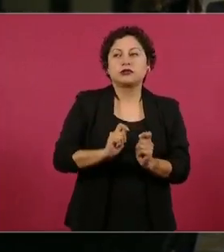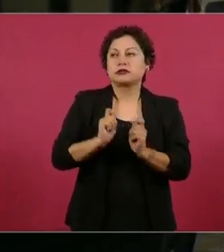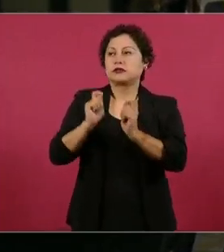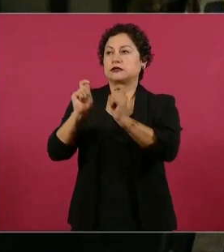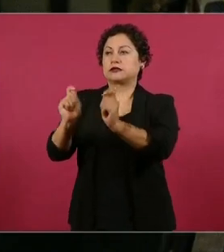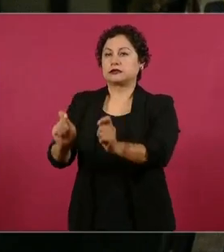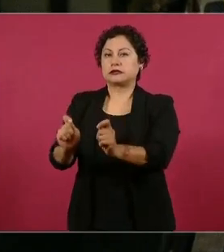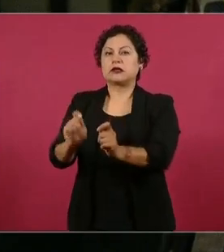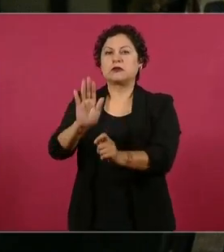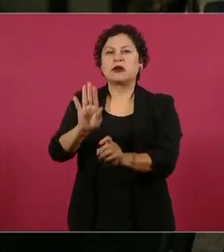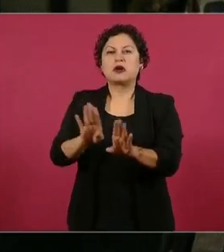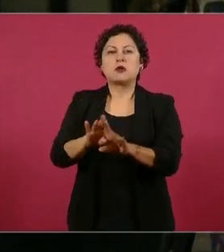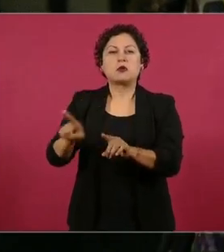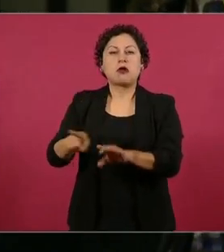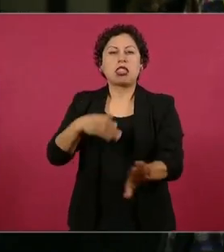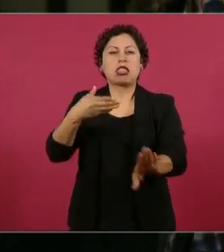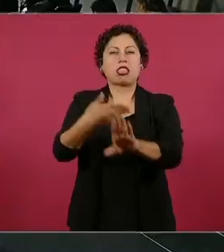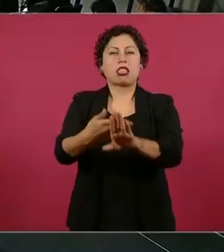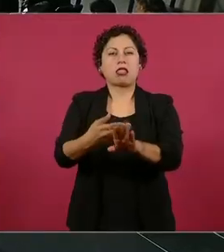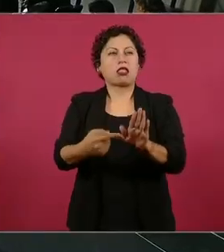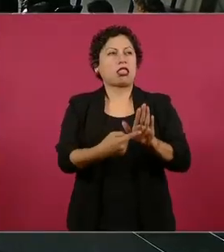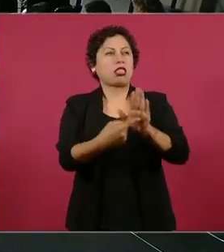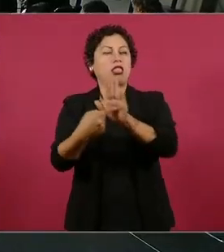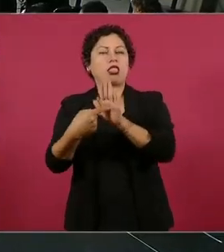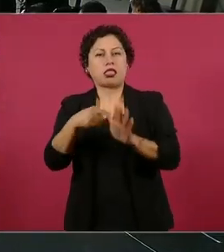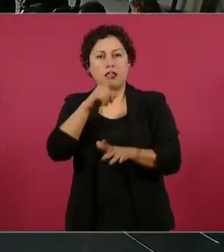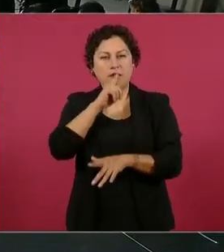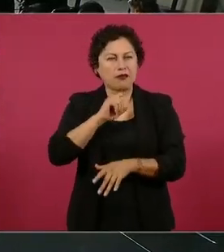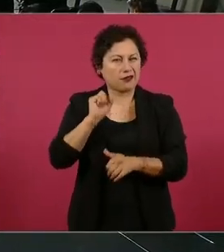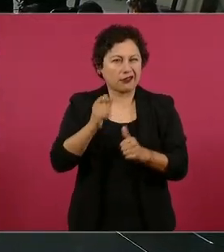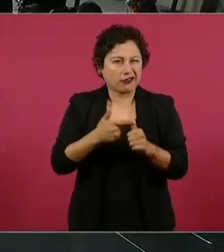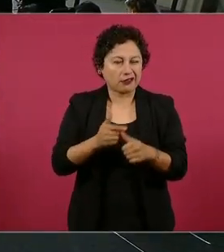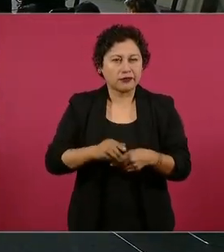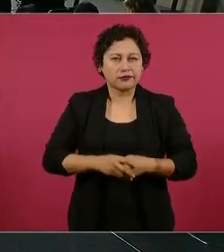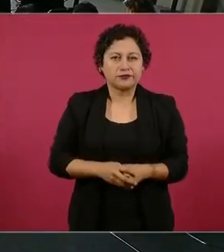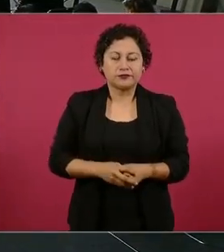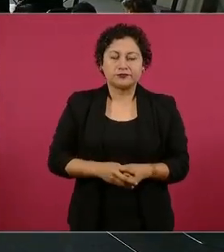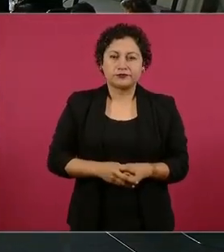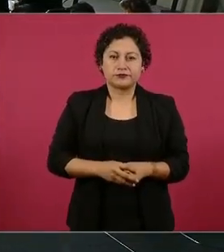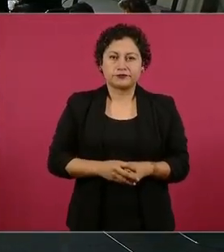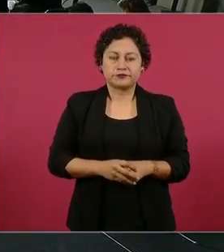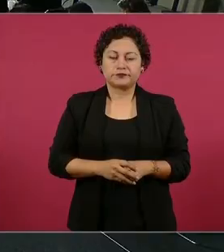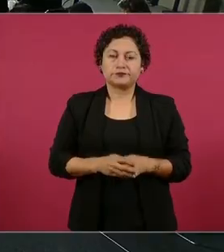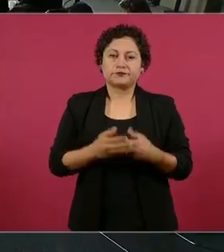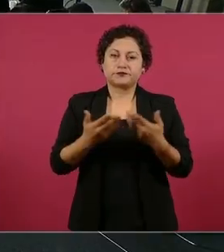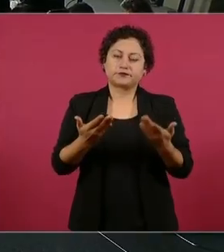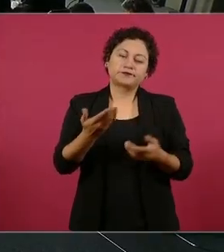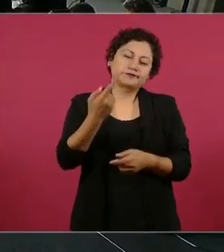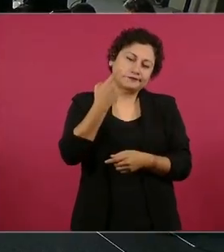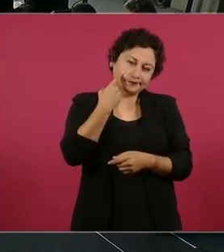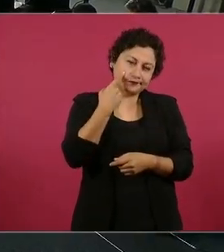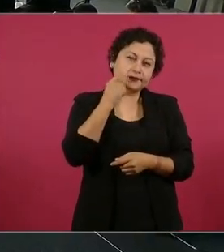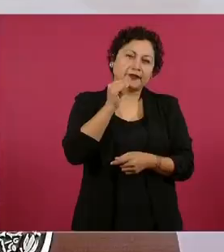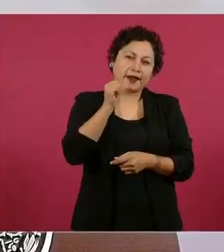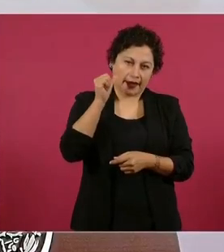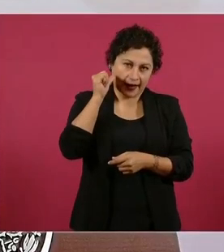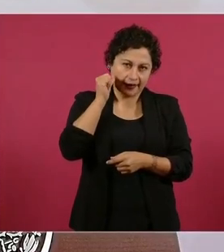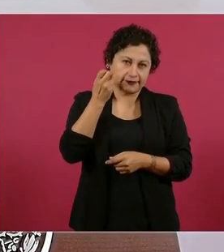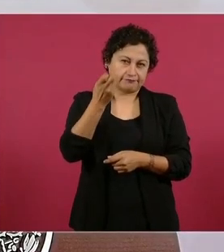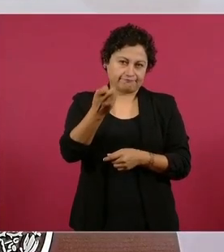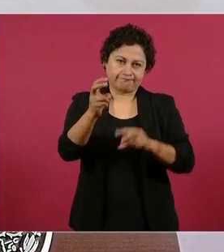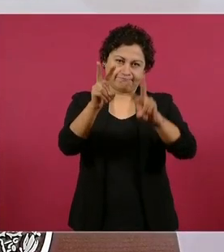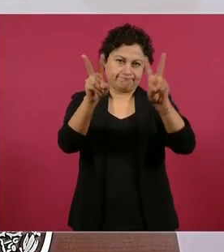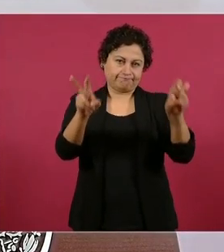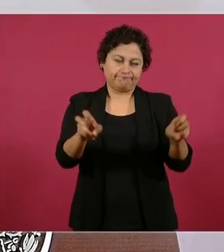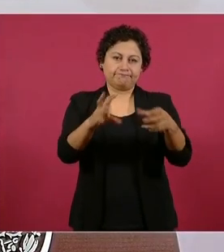es. Esa sería mi primera pregunta. Bueno, es lo que comentamos ayer.